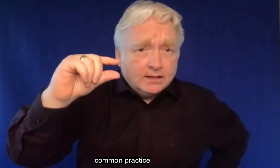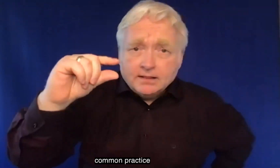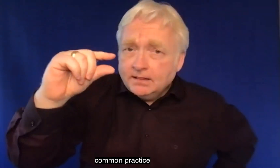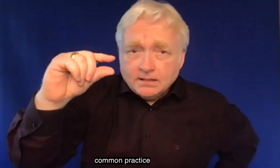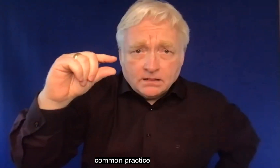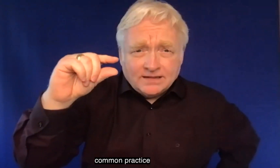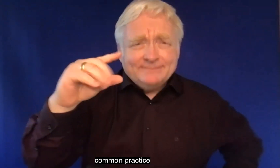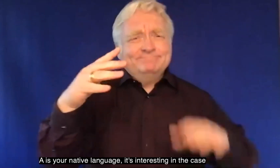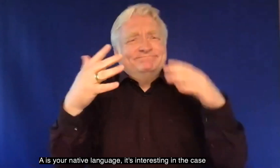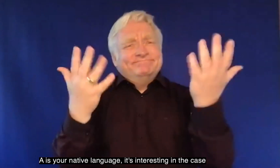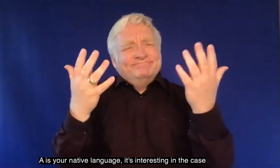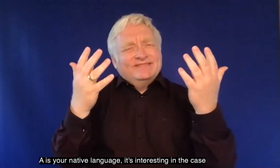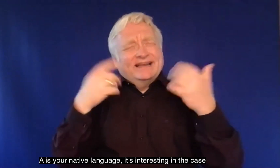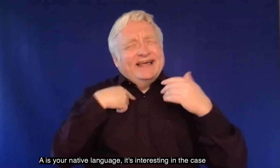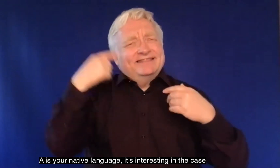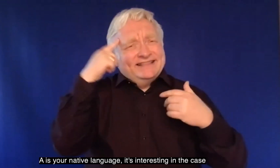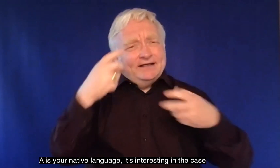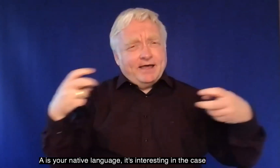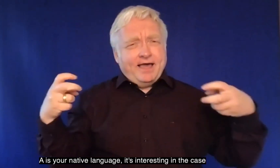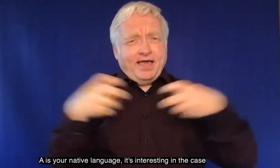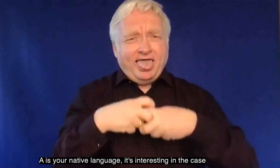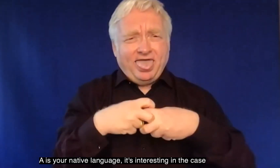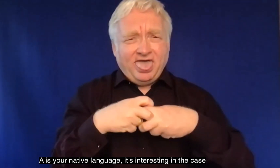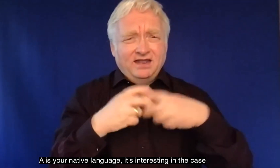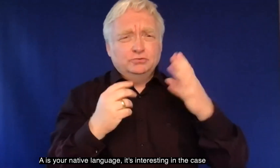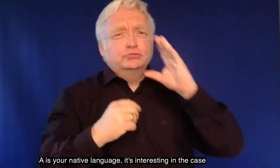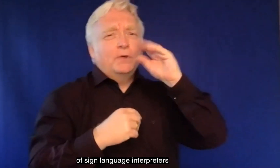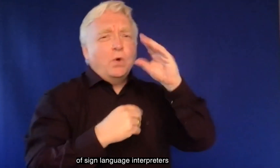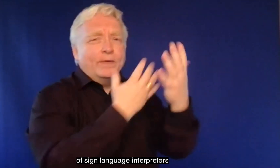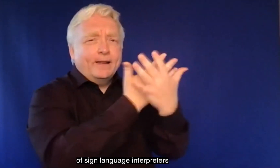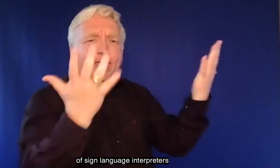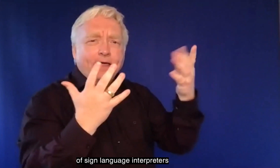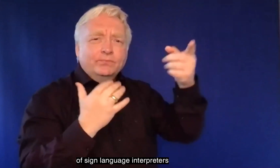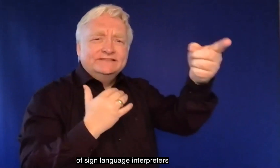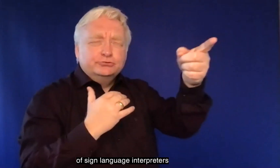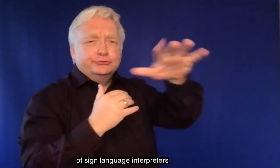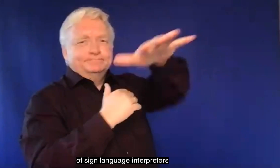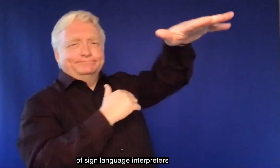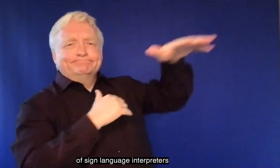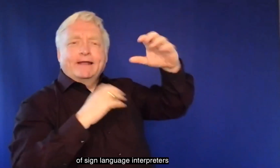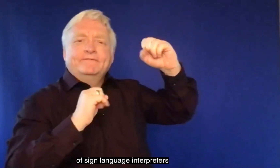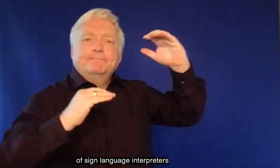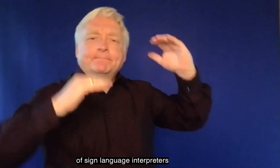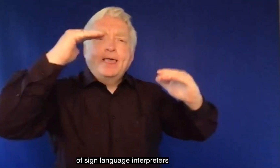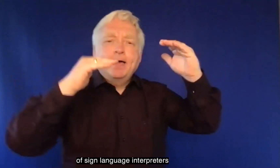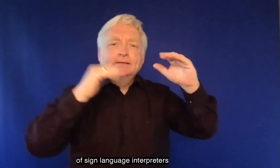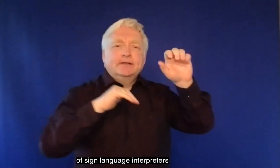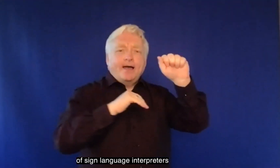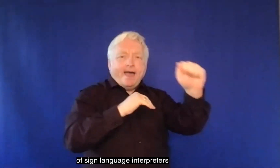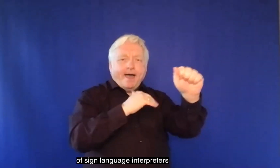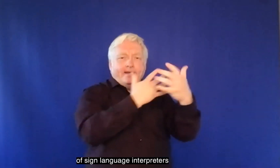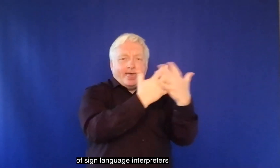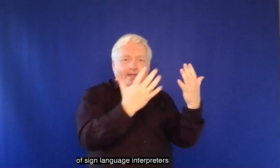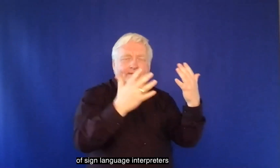signos son muy pocas las que realmente tienen ese perfil en el cual su lengua A, su lengua materna, es la lengua